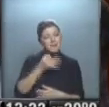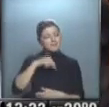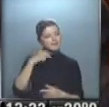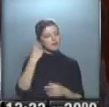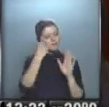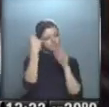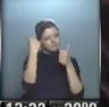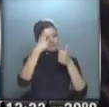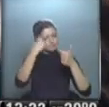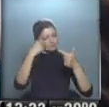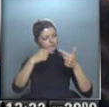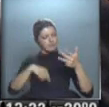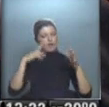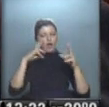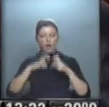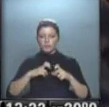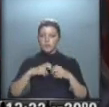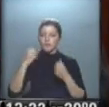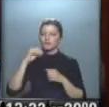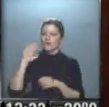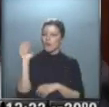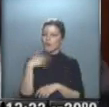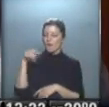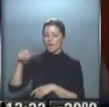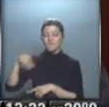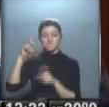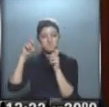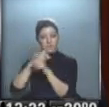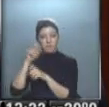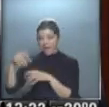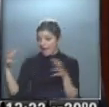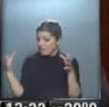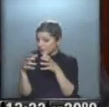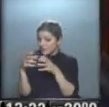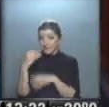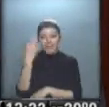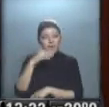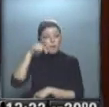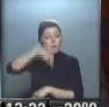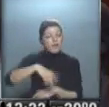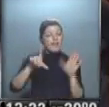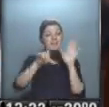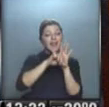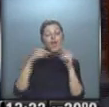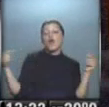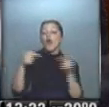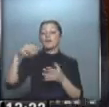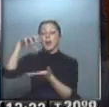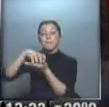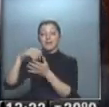los incumplimientos son absolutamente cumplibles por el Grupo Clarín. Obviamente tienen que achicarse, es una ley antimonopólica, pero que achicarse